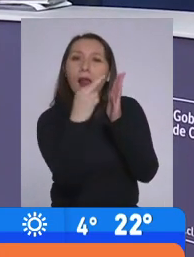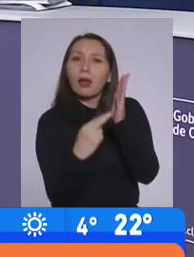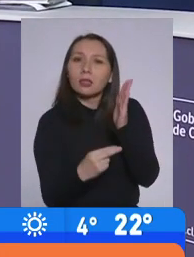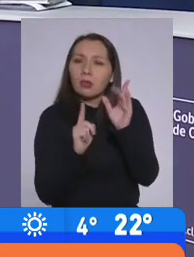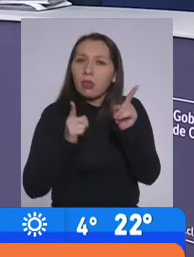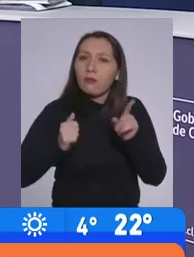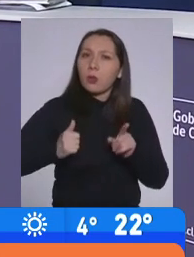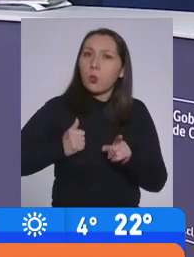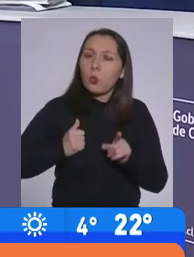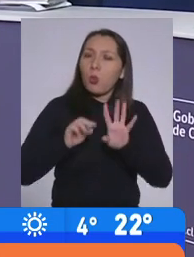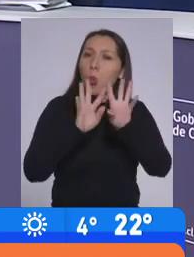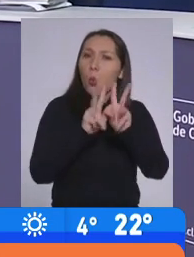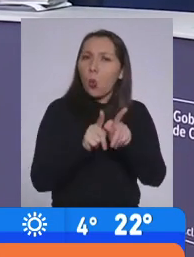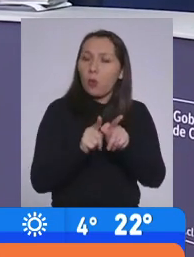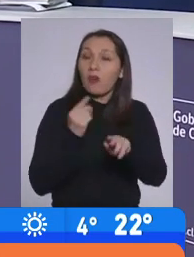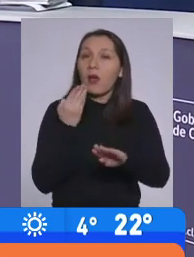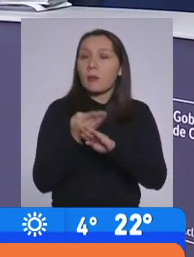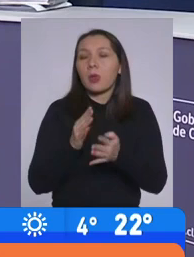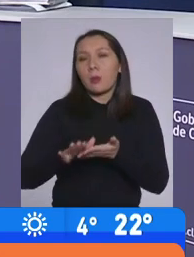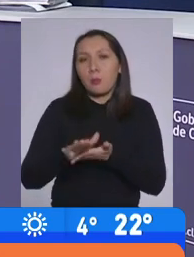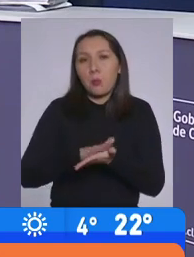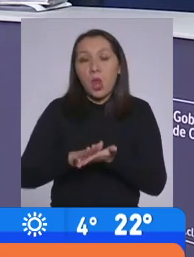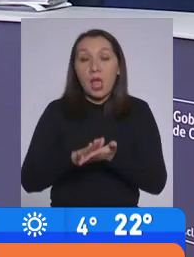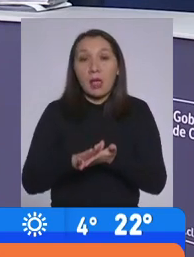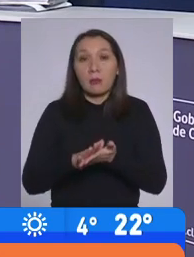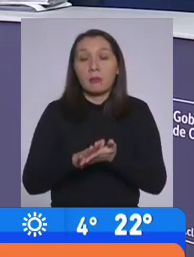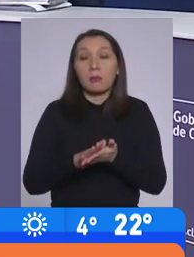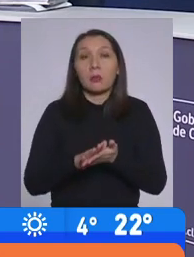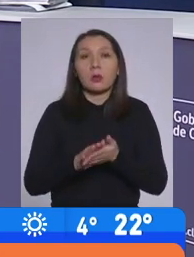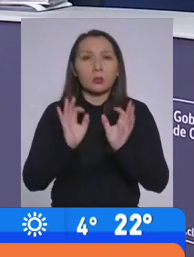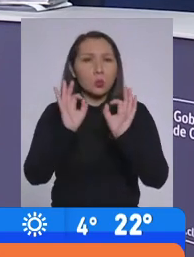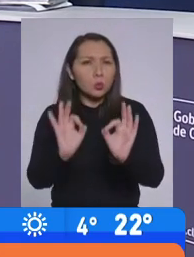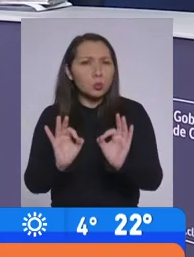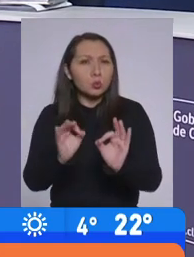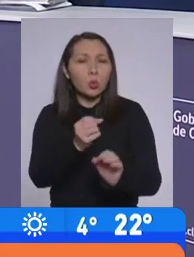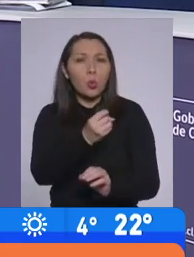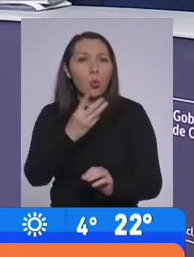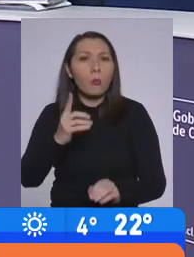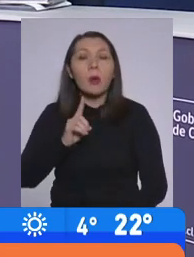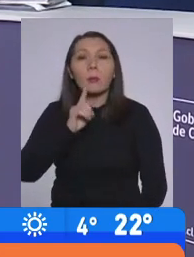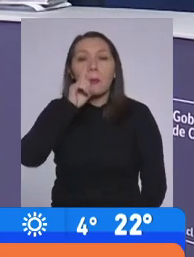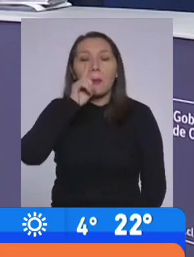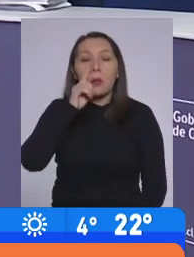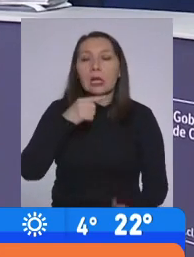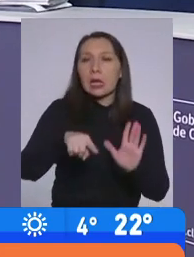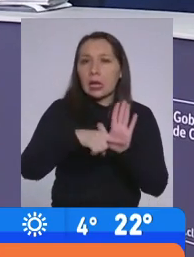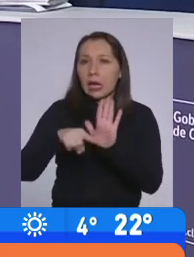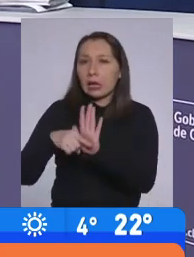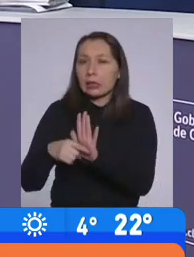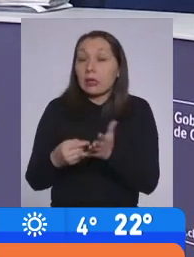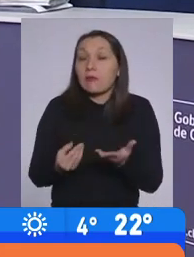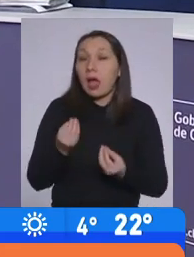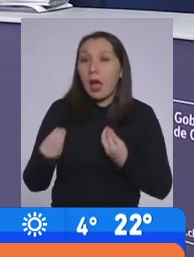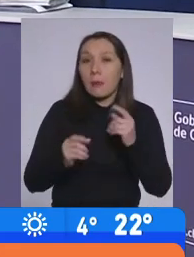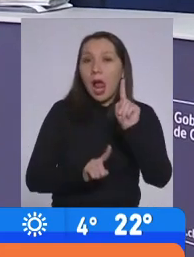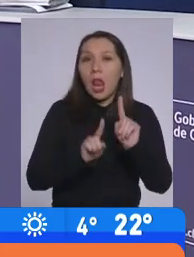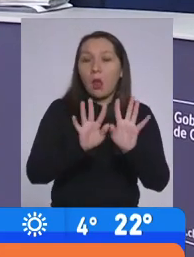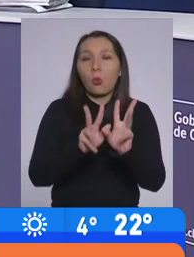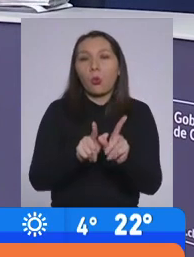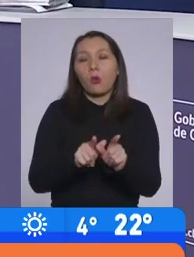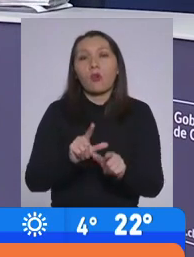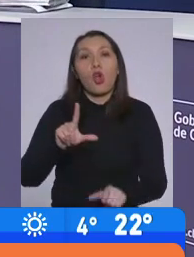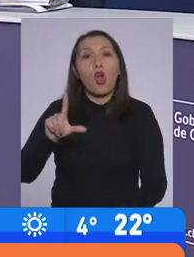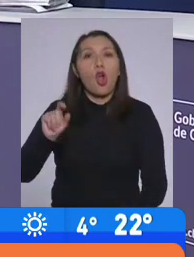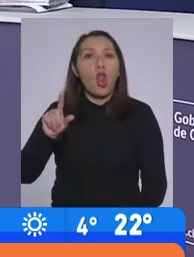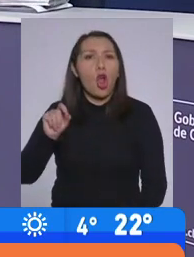que cumplir los clubes l partir por ejemplo una cantidad exacta de pcr negativo qué pasa con aquellos clubes como